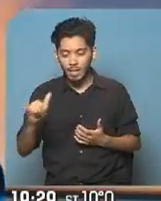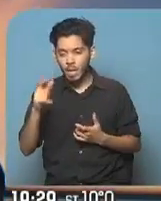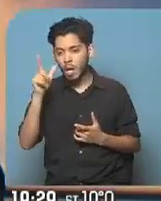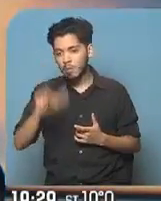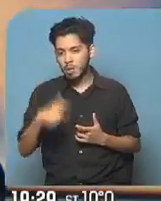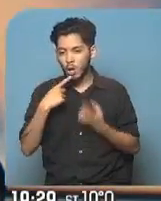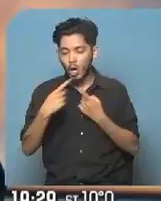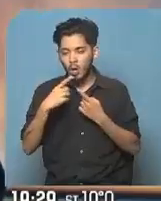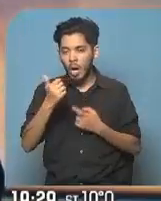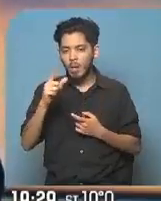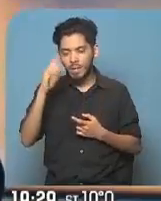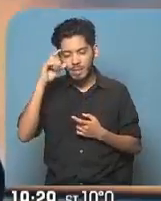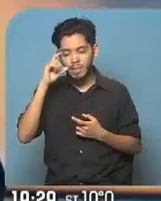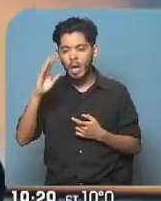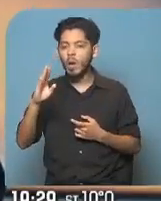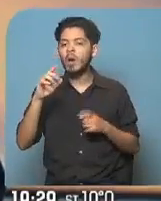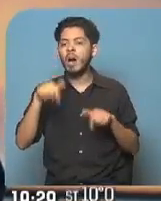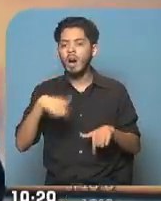consultora abeceb aquí en el noticiero central de la televisión pública